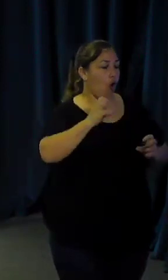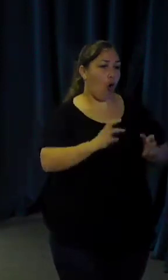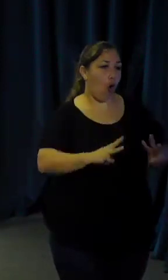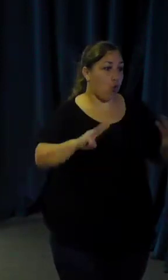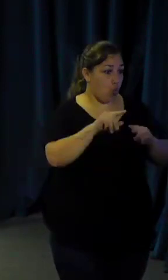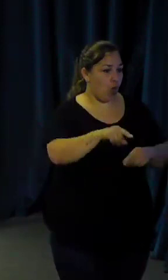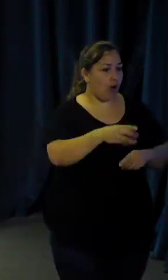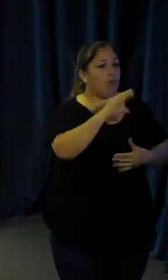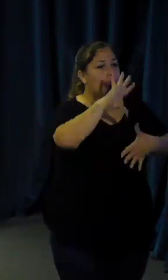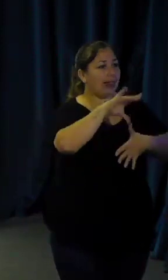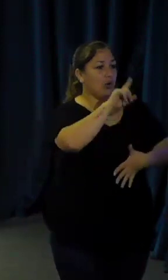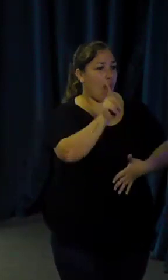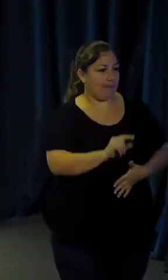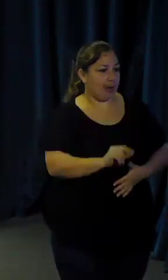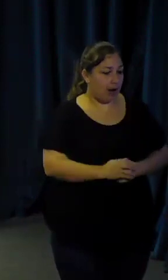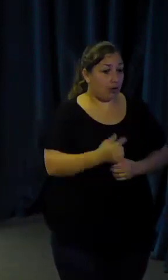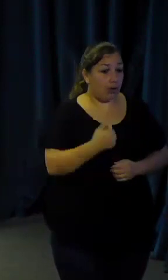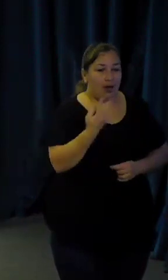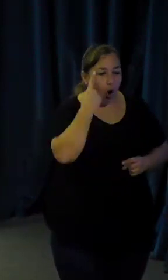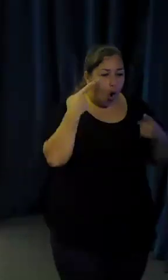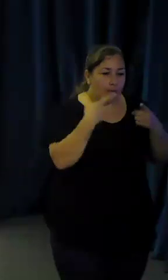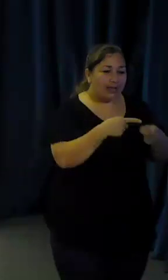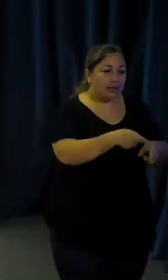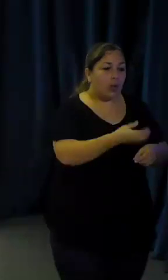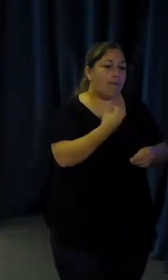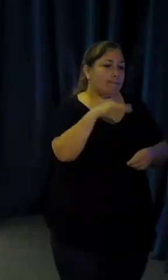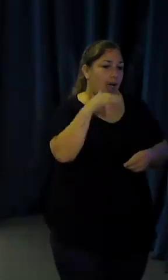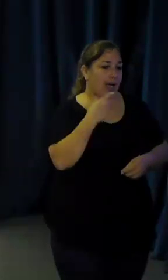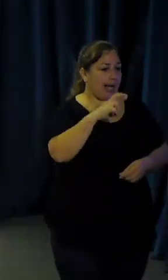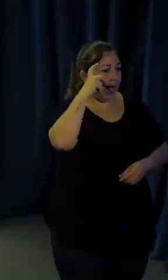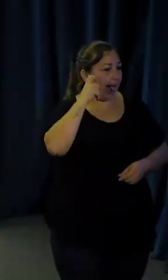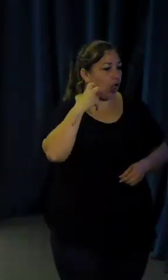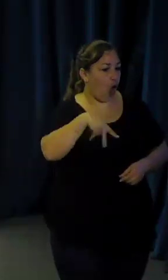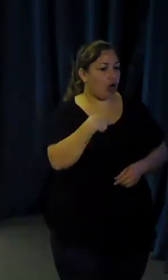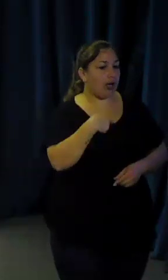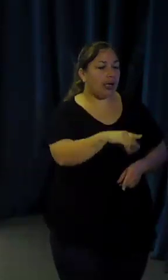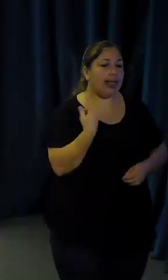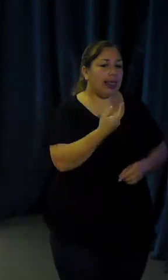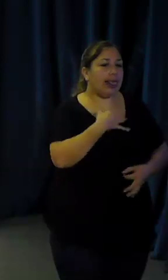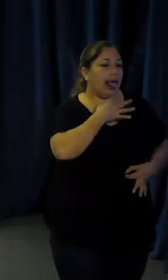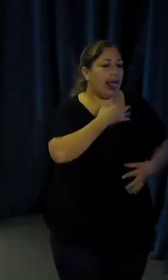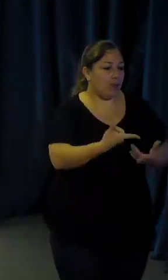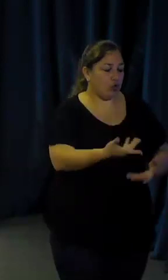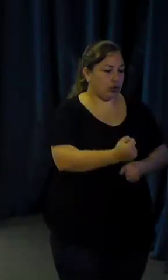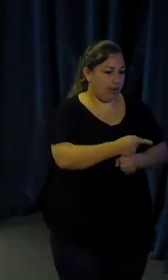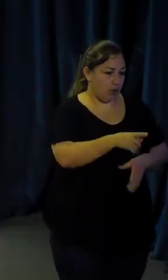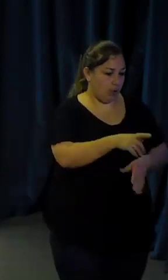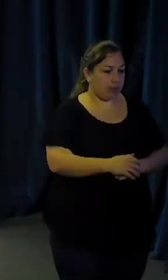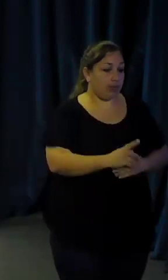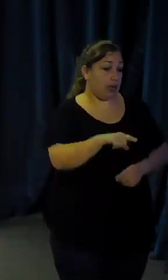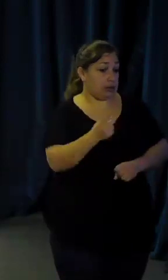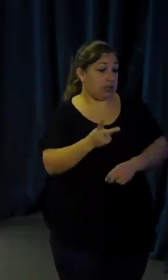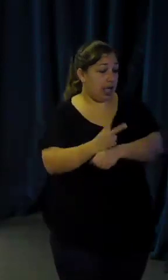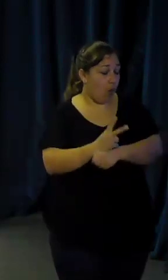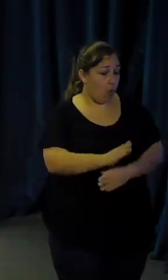como latinoamericanos. ¿Cuál es nuestra visión como región? ¿Y qué es lo que queremos? Y segundo, que me